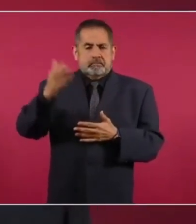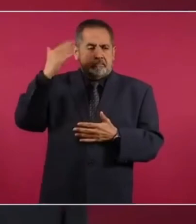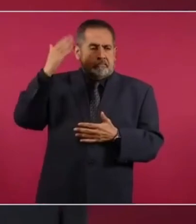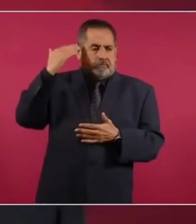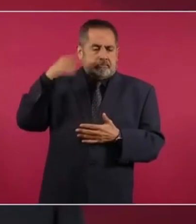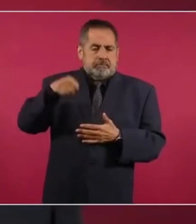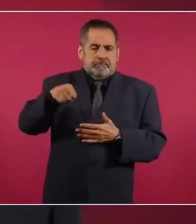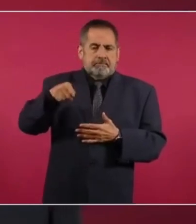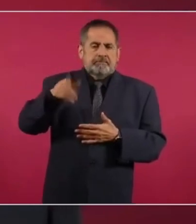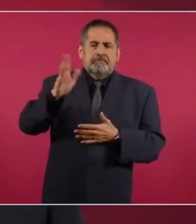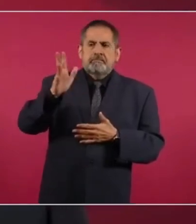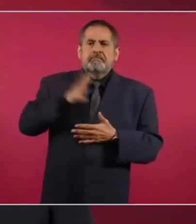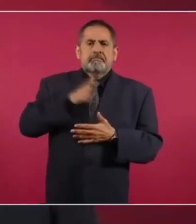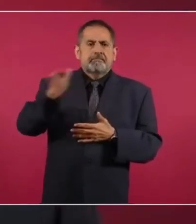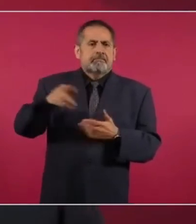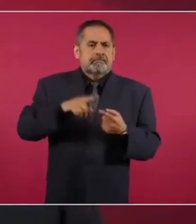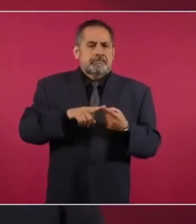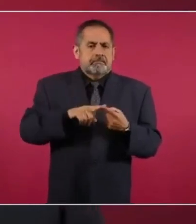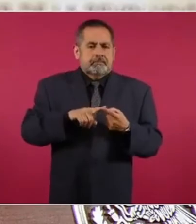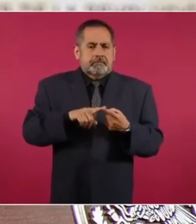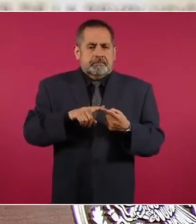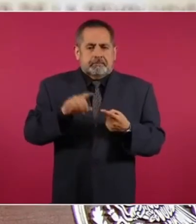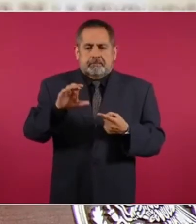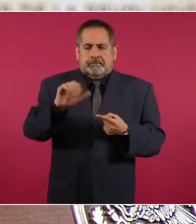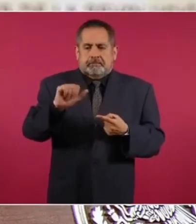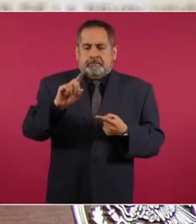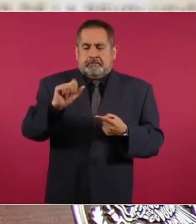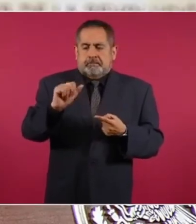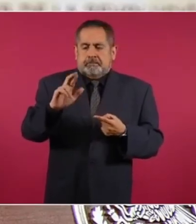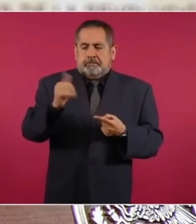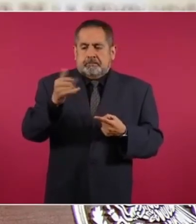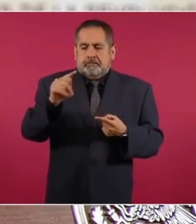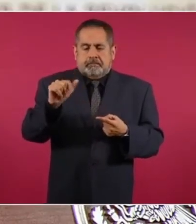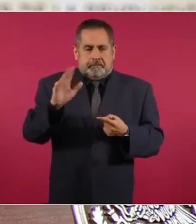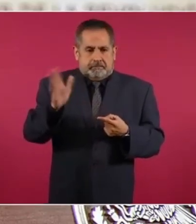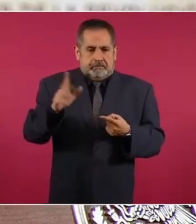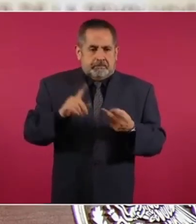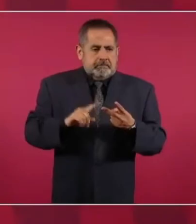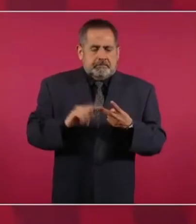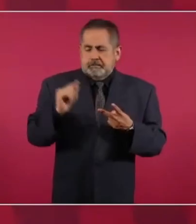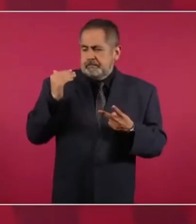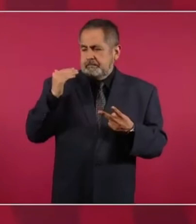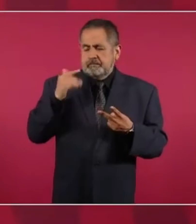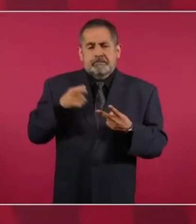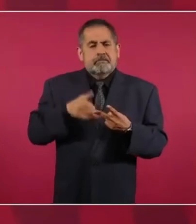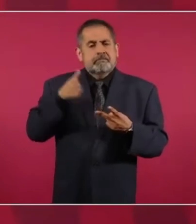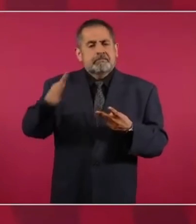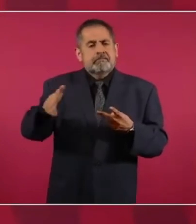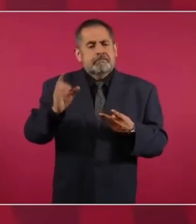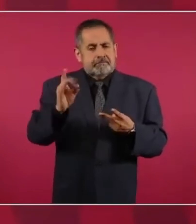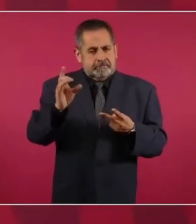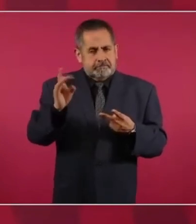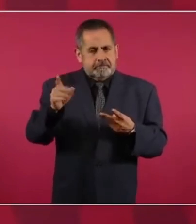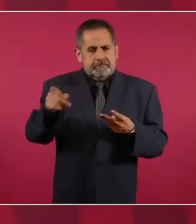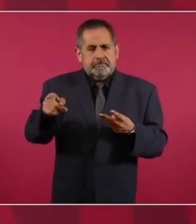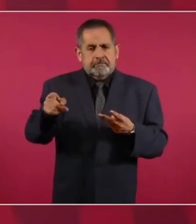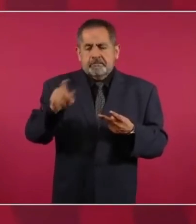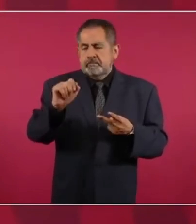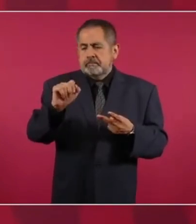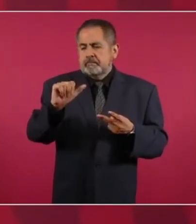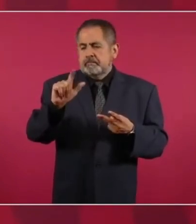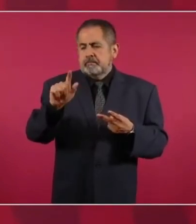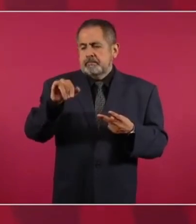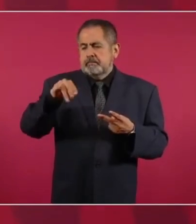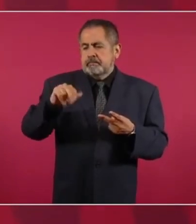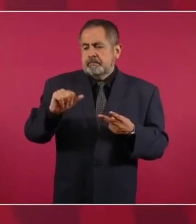fui a Cadereyta y acabo de estar en la refinería de Salina